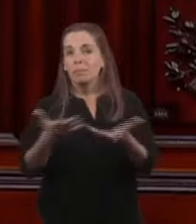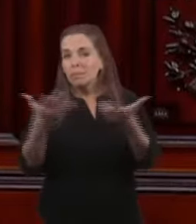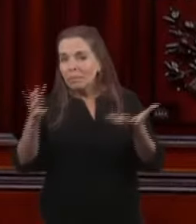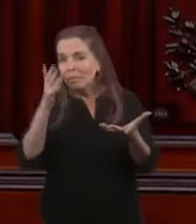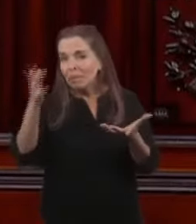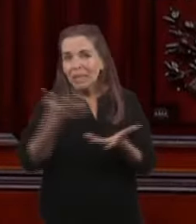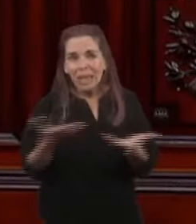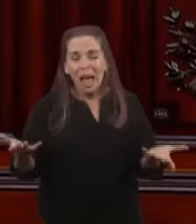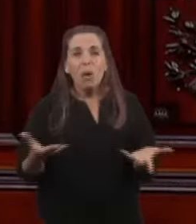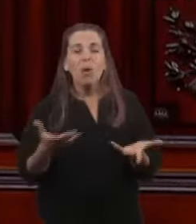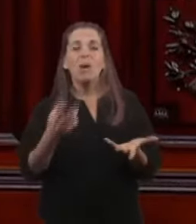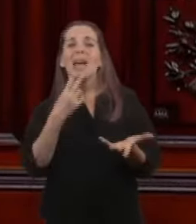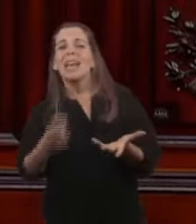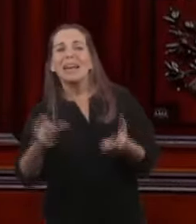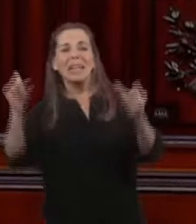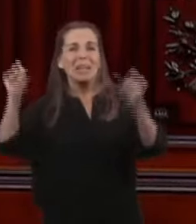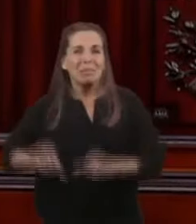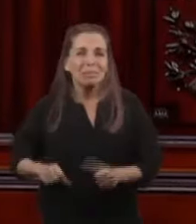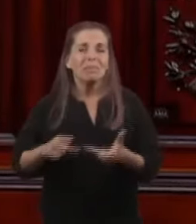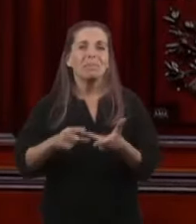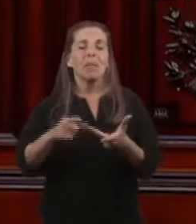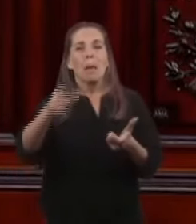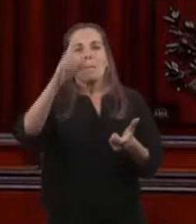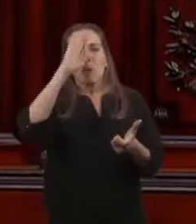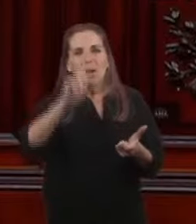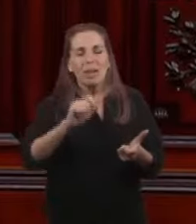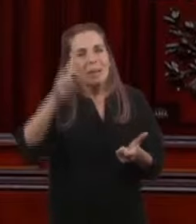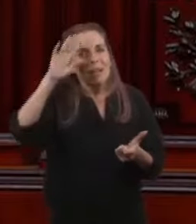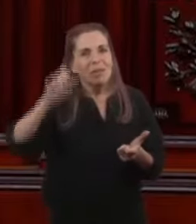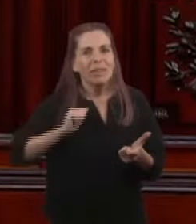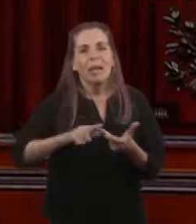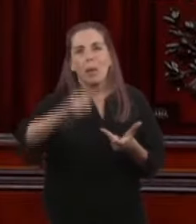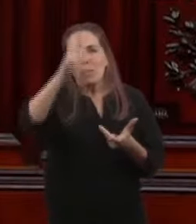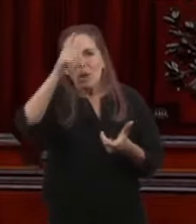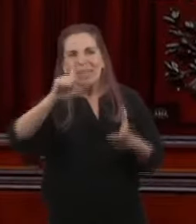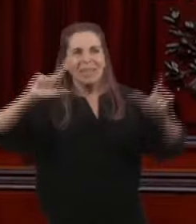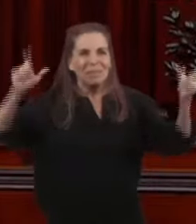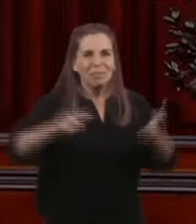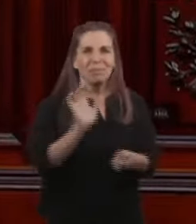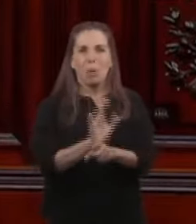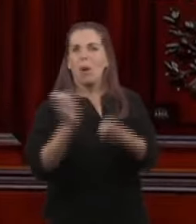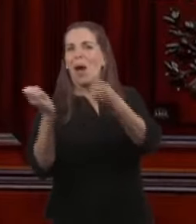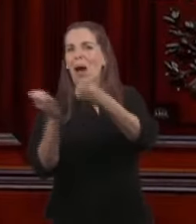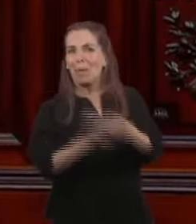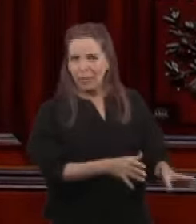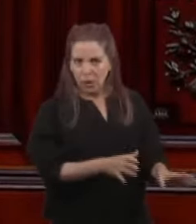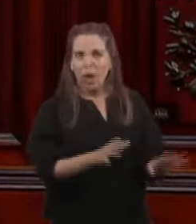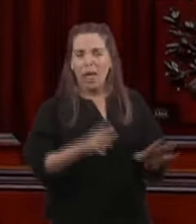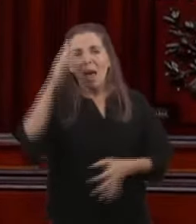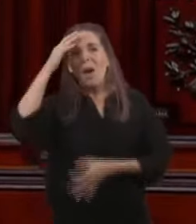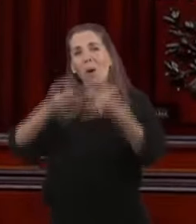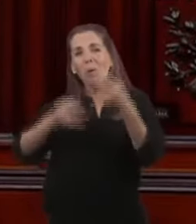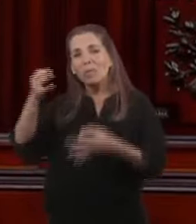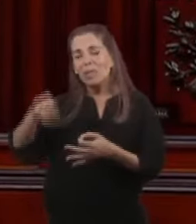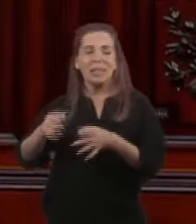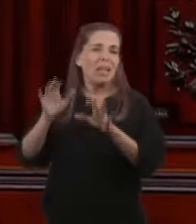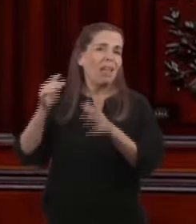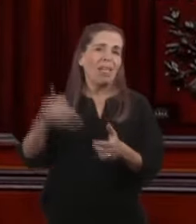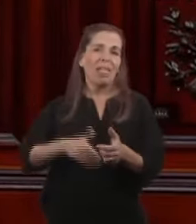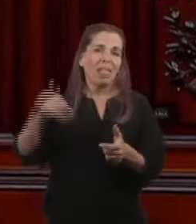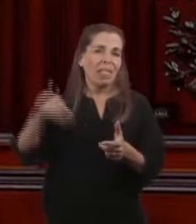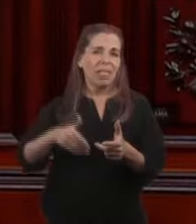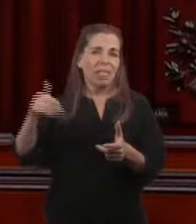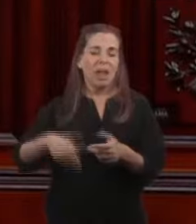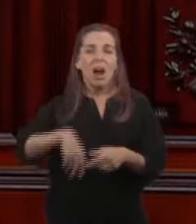de calor seguidos fuerzas armadas abandonadas y sin capacidad de respuesta una justicia trágicamente lenta y